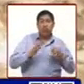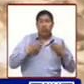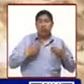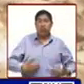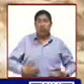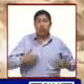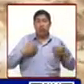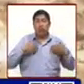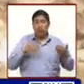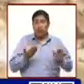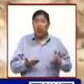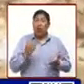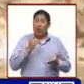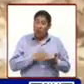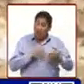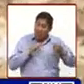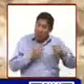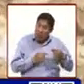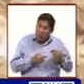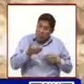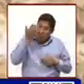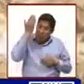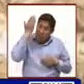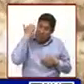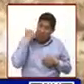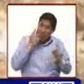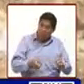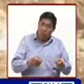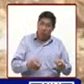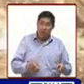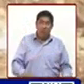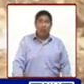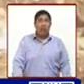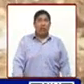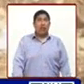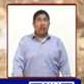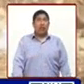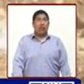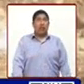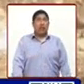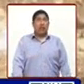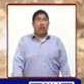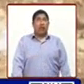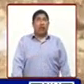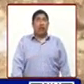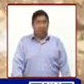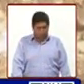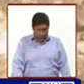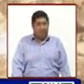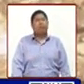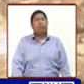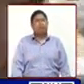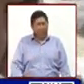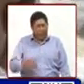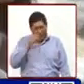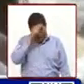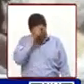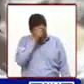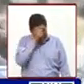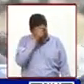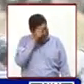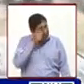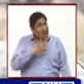Es como volver a revivir el dolor que en aquel momento seguramente se ha sentido en enterrar a Casco. Eso sí era verdad, porque era